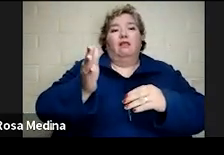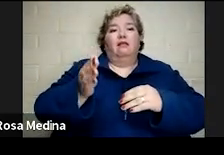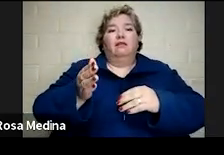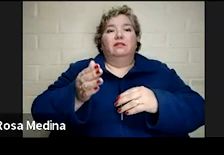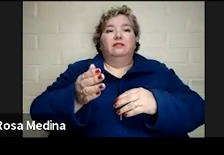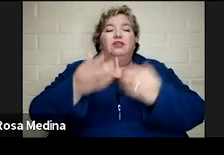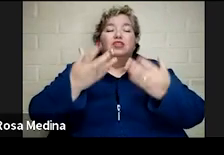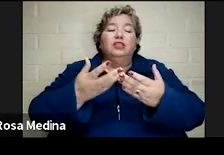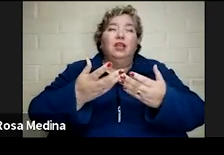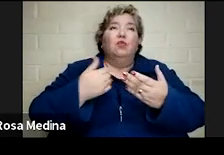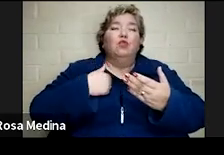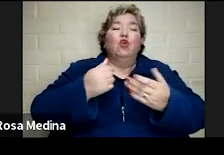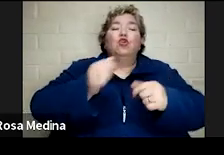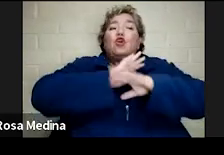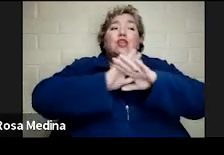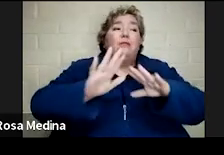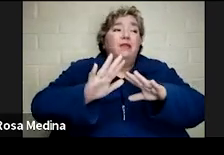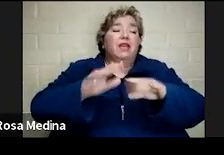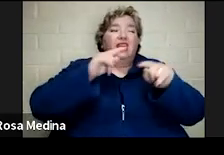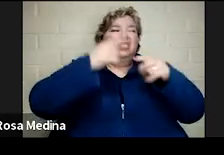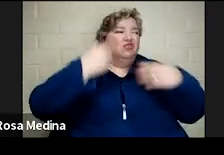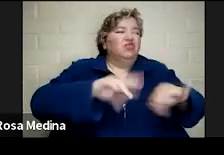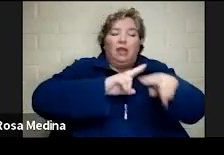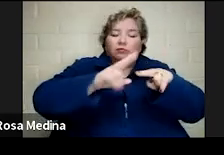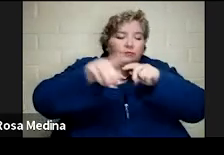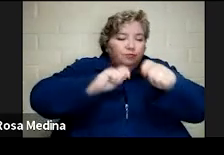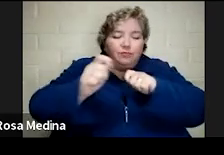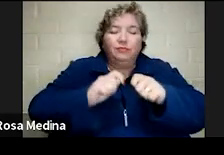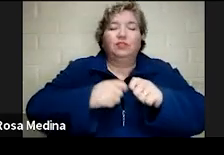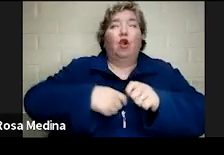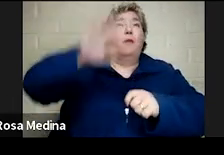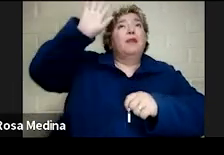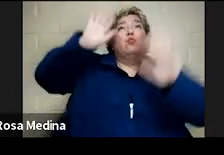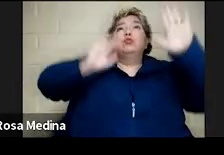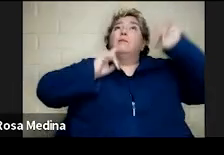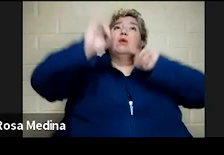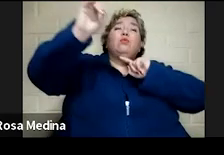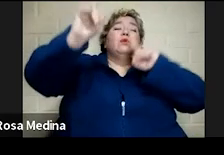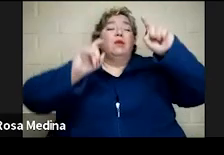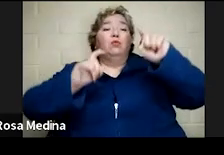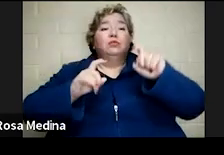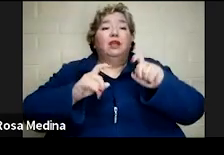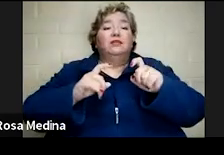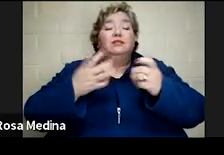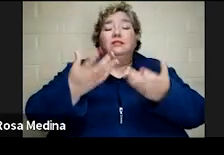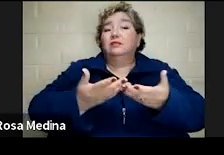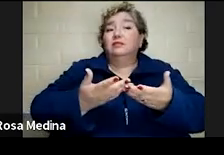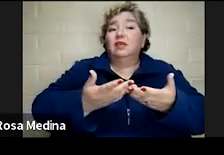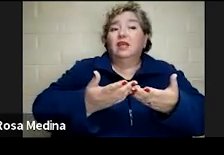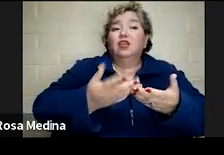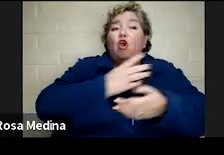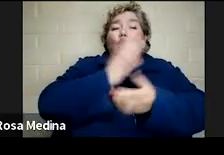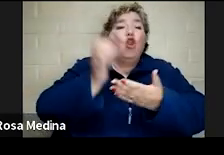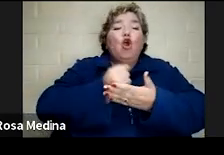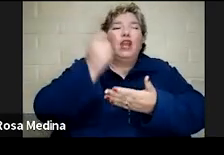como que uno terminaba la instrucción y ya empezaron a hacer algo o a decir algo, como no pueden esperar entender todo lo que se